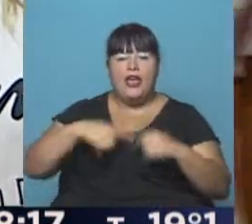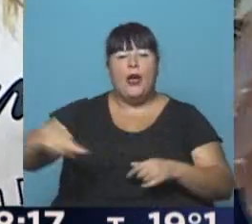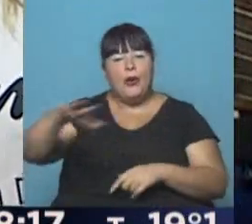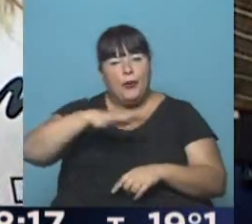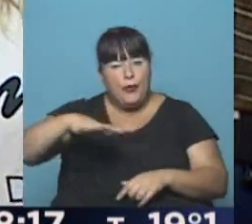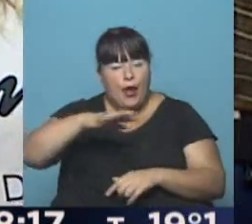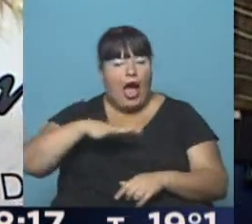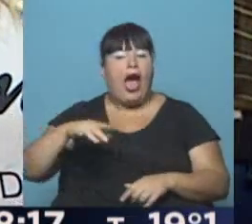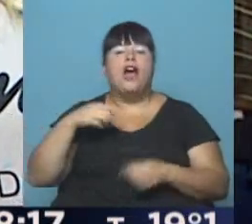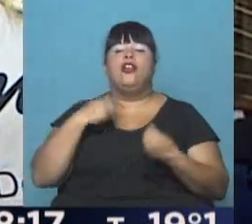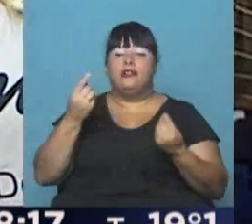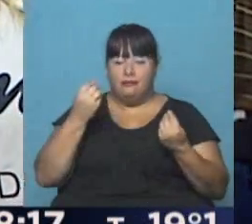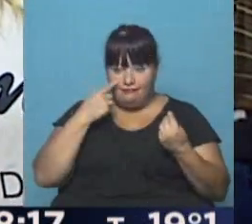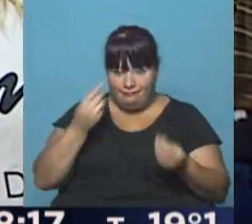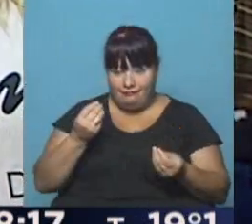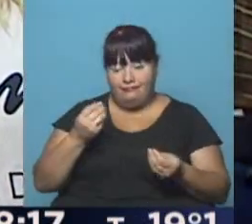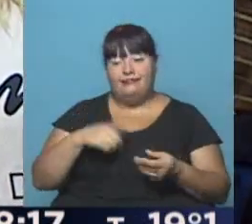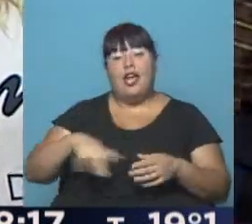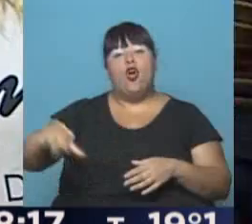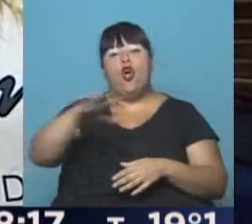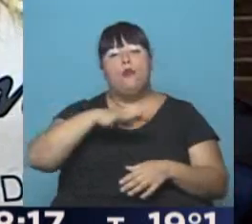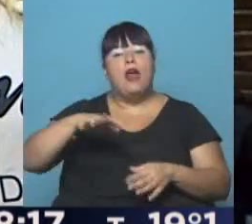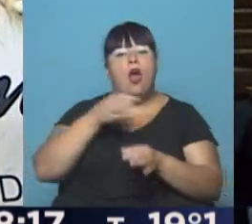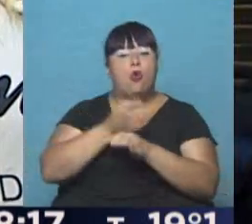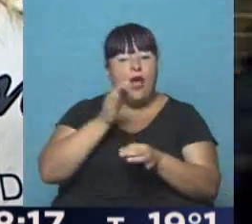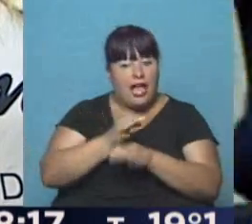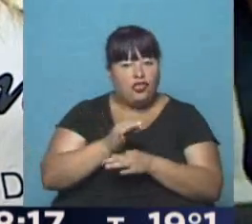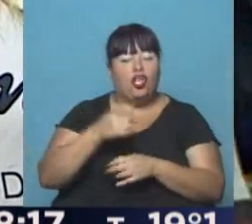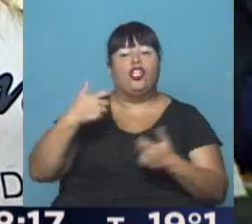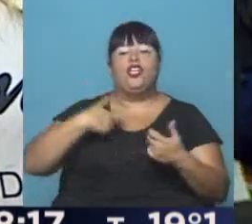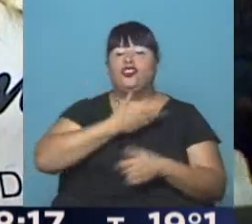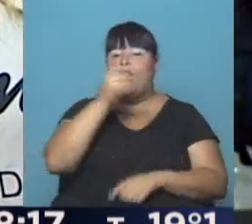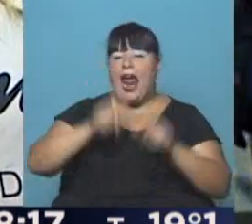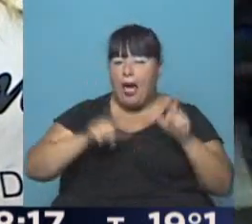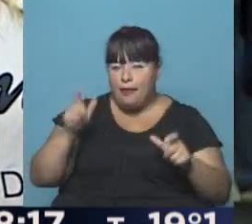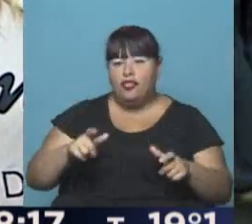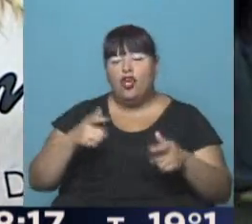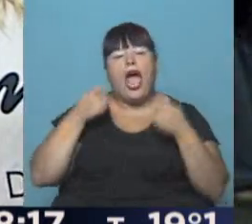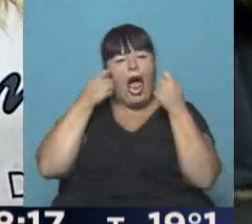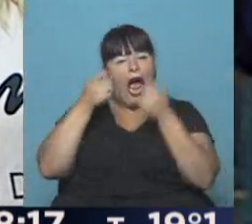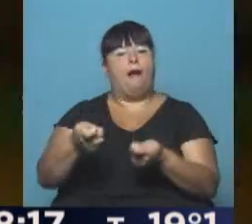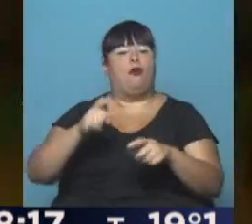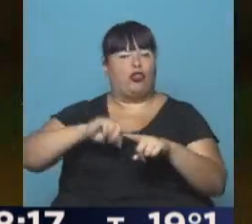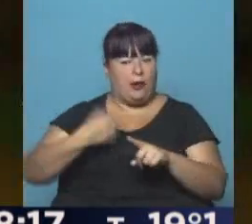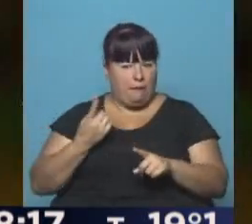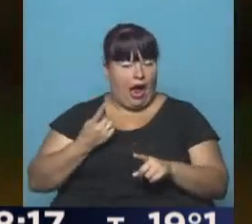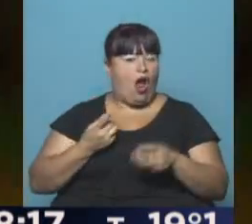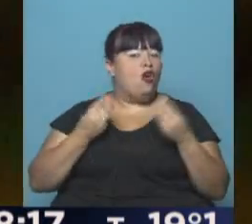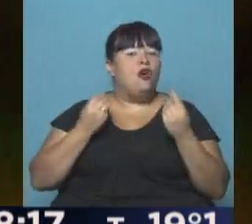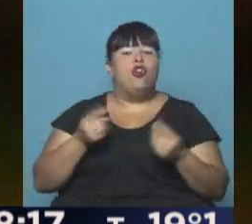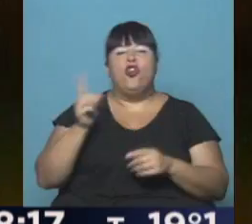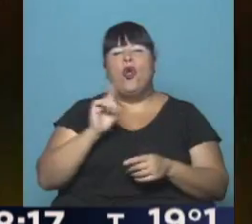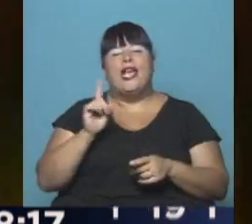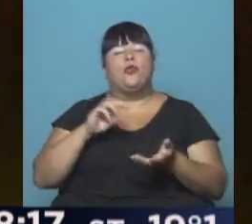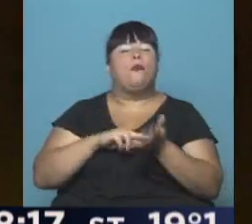barrios donde lo que se demuestra es que la comunidad educativa y la sociedad en general está apoyando la medida, porque no es